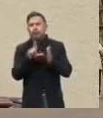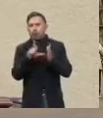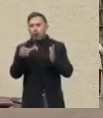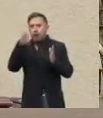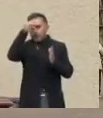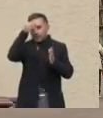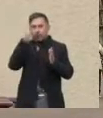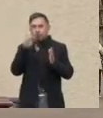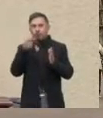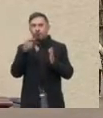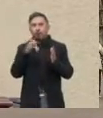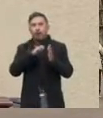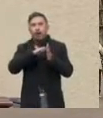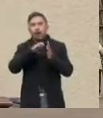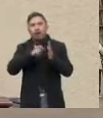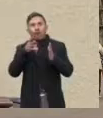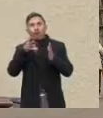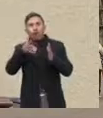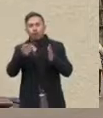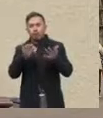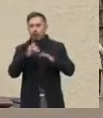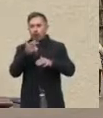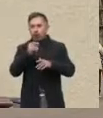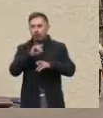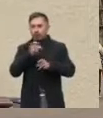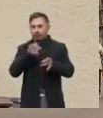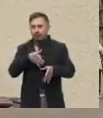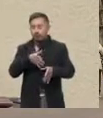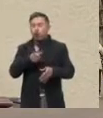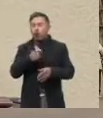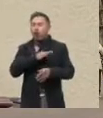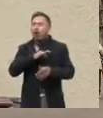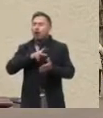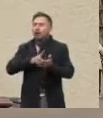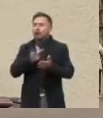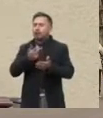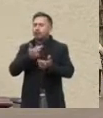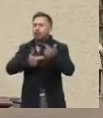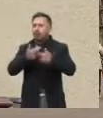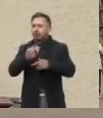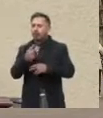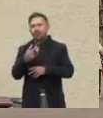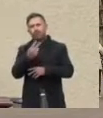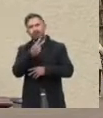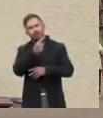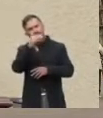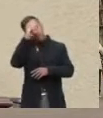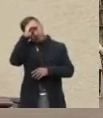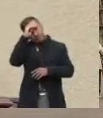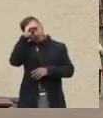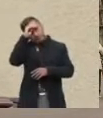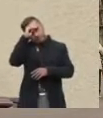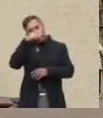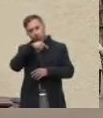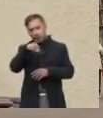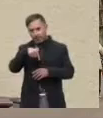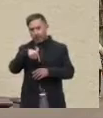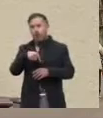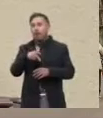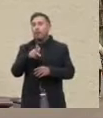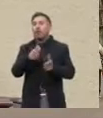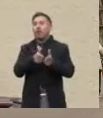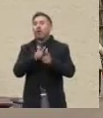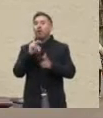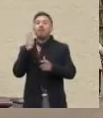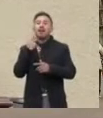ejemplares. Y por lo que podemos ver, mirando hacia atrás, las sanciones que han consistido una y otra vez a este partido en